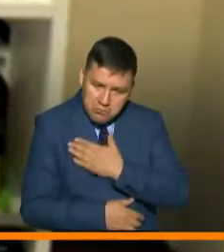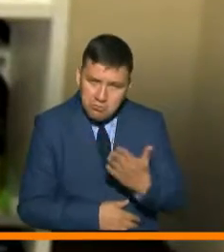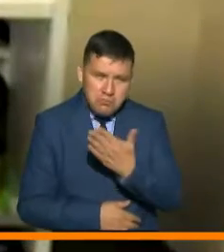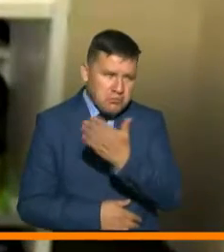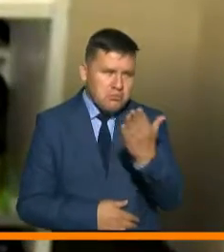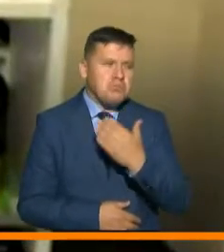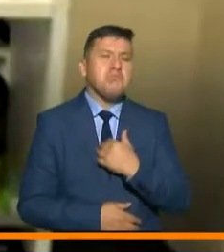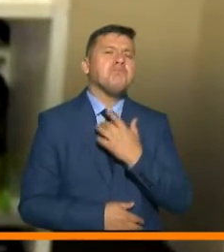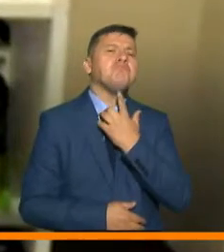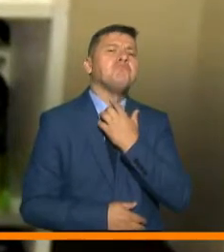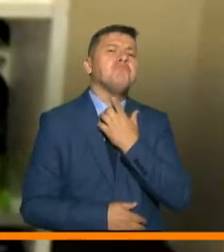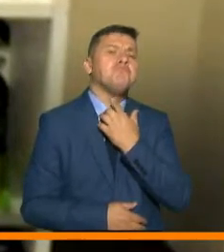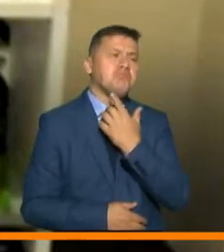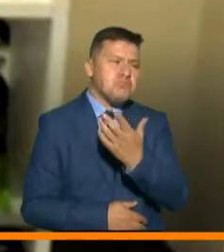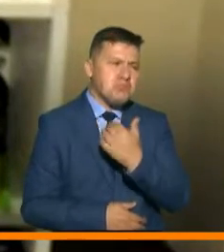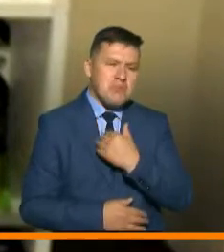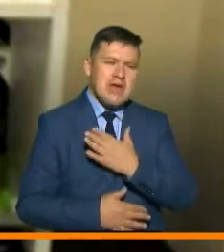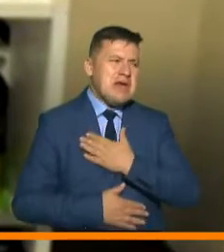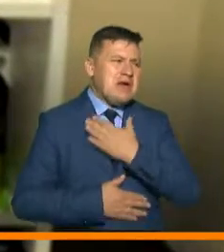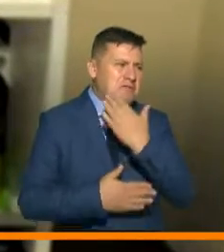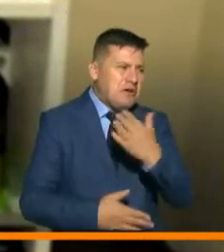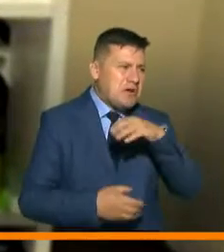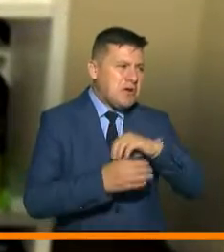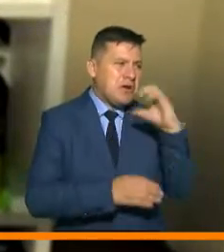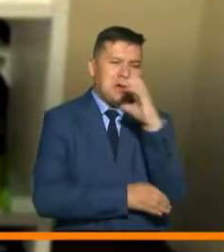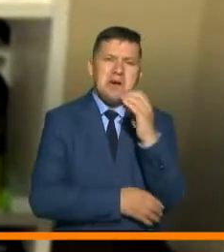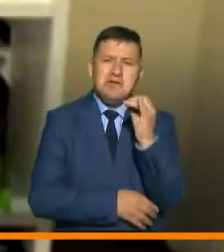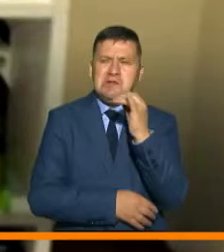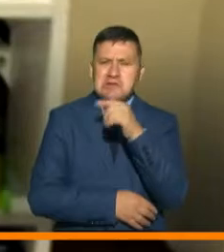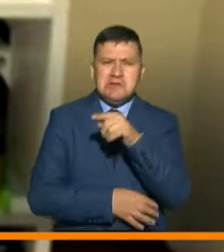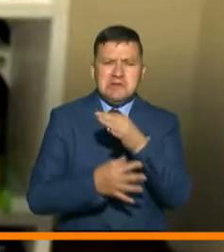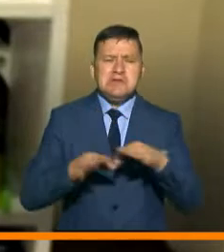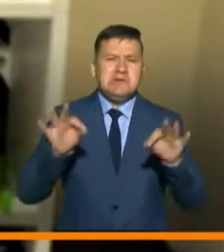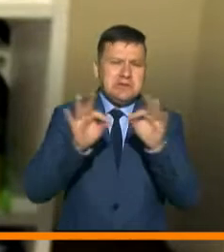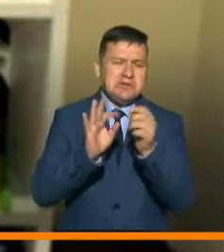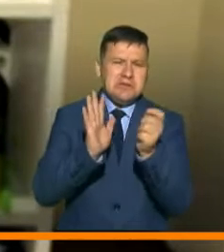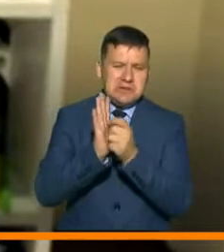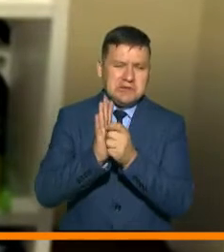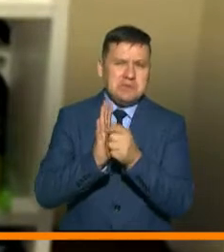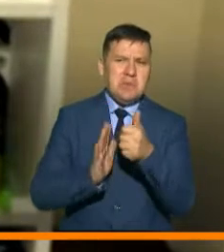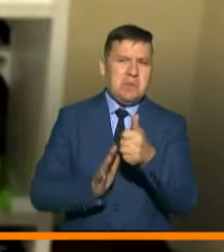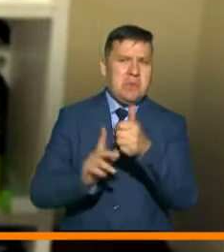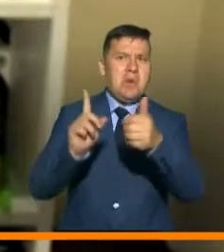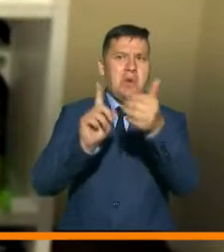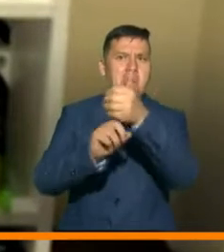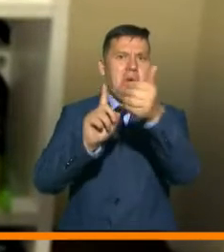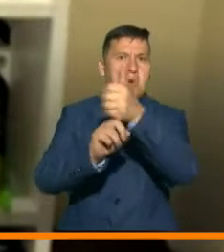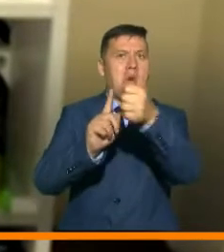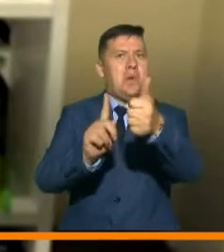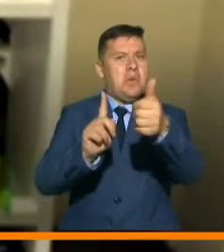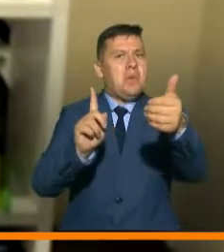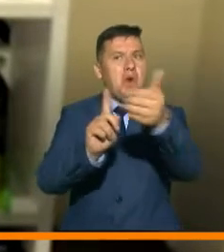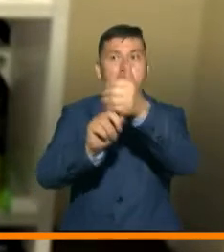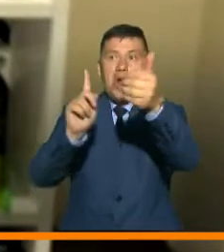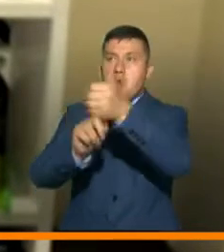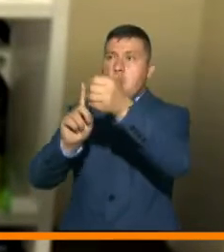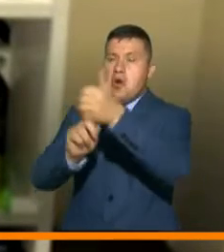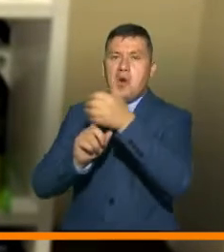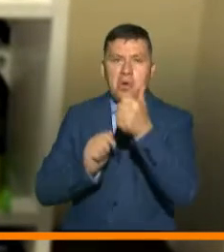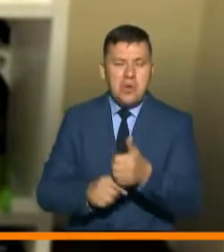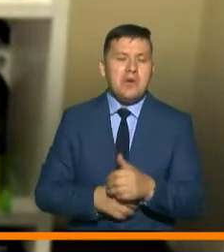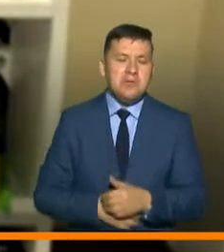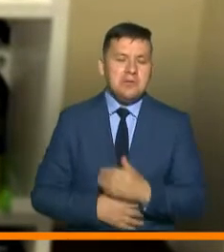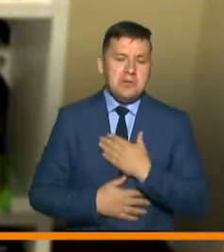primer costaría felicitar a colombia en su persona yo creo que es un gran logro sabemos todos que